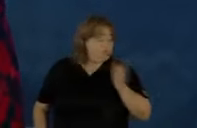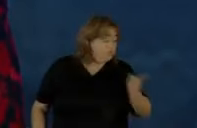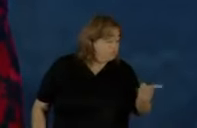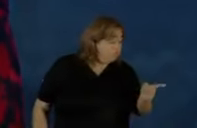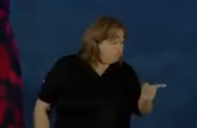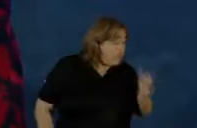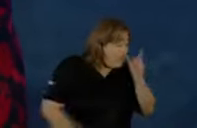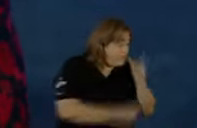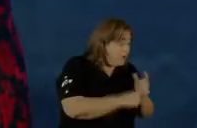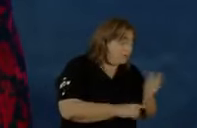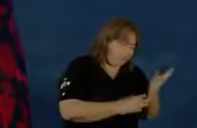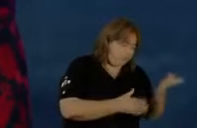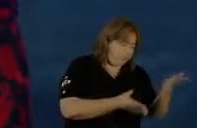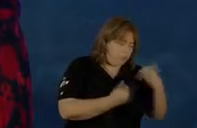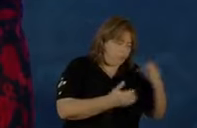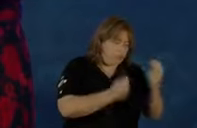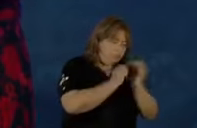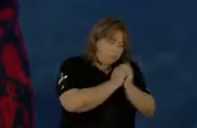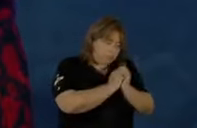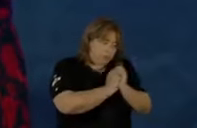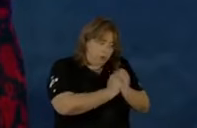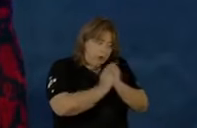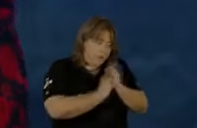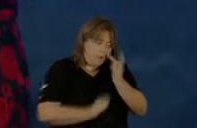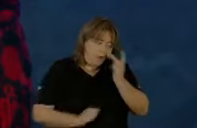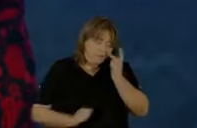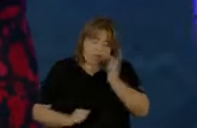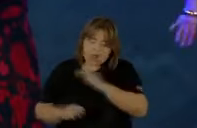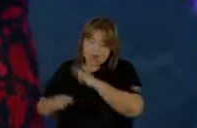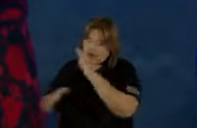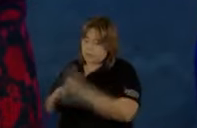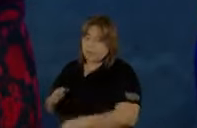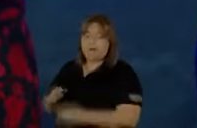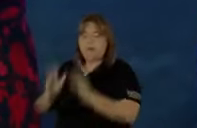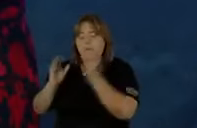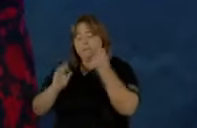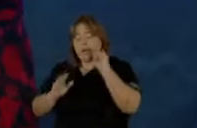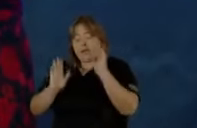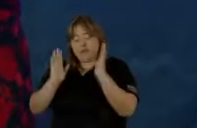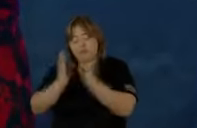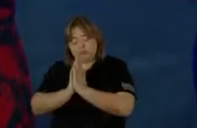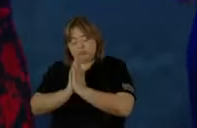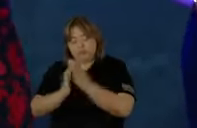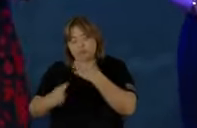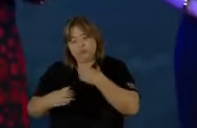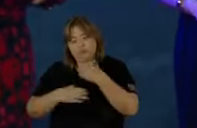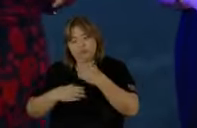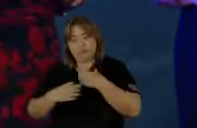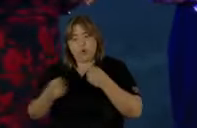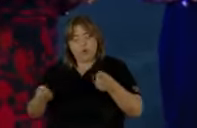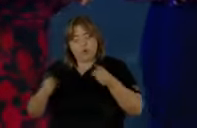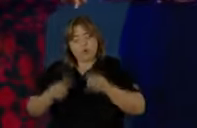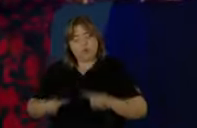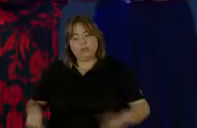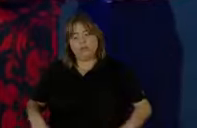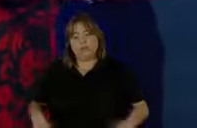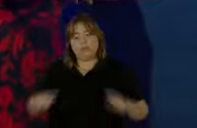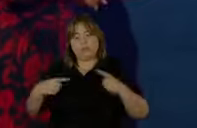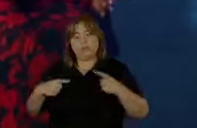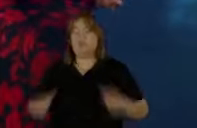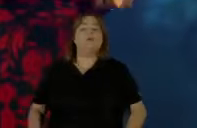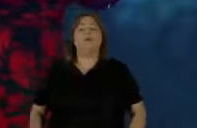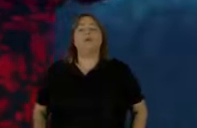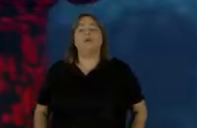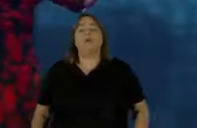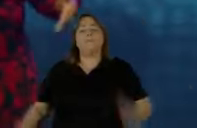orar y vamos a ver el resultado. Vamos a orar por tu hijo, por tu petición, por lo que te esté ocurriendo. Créame. Qué